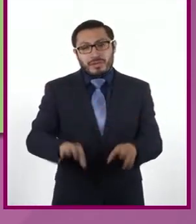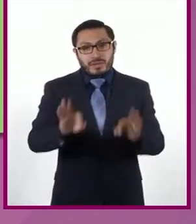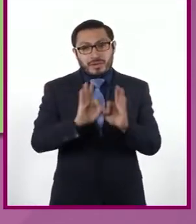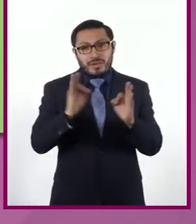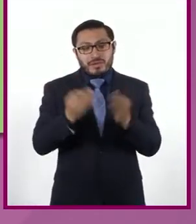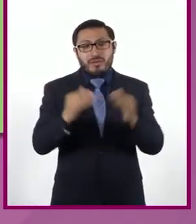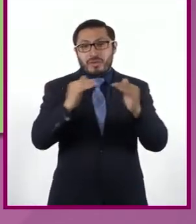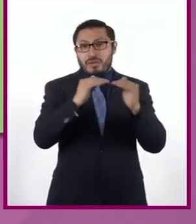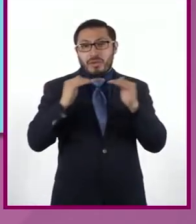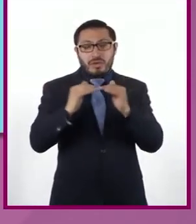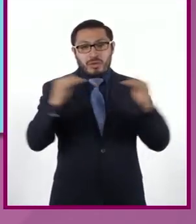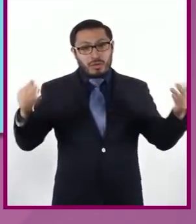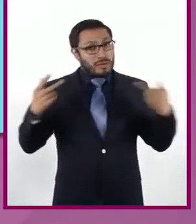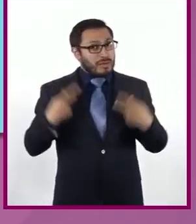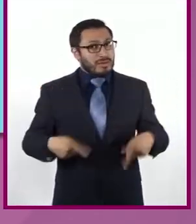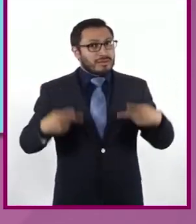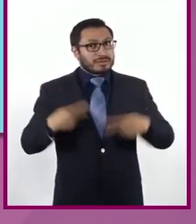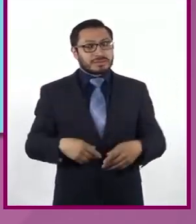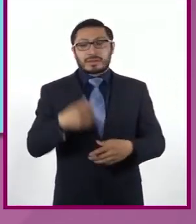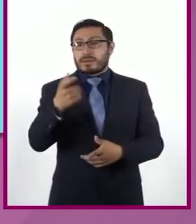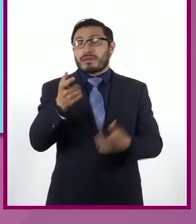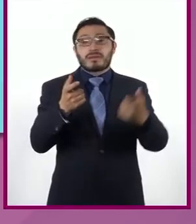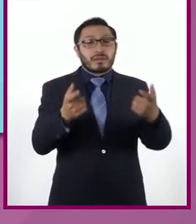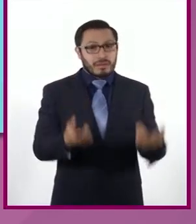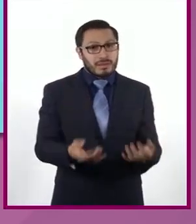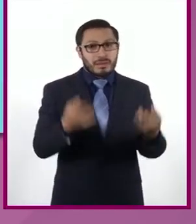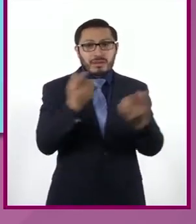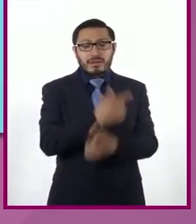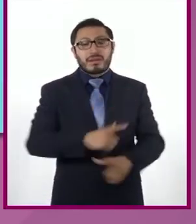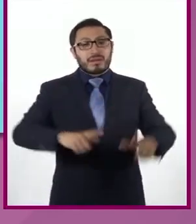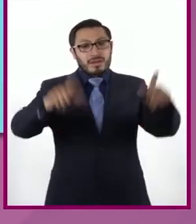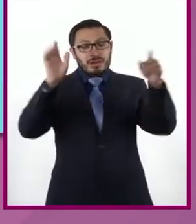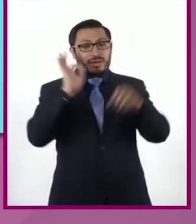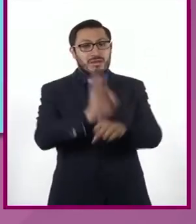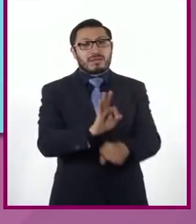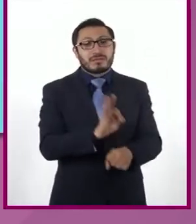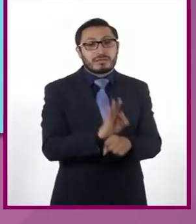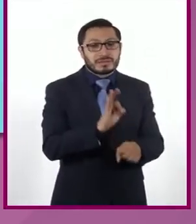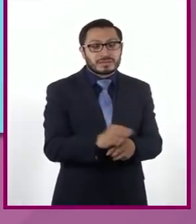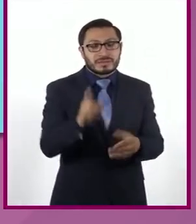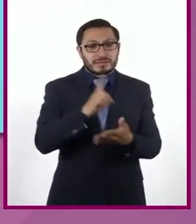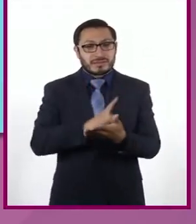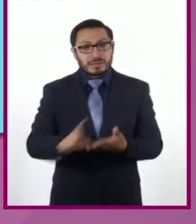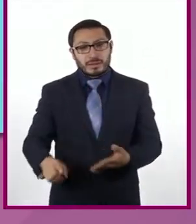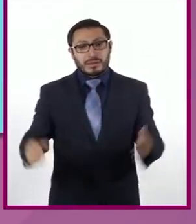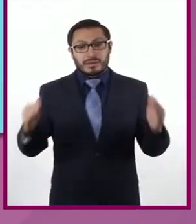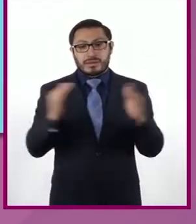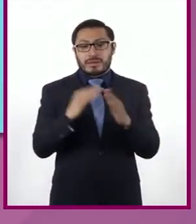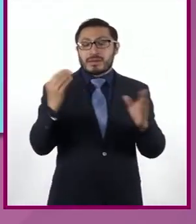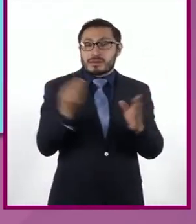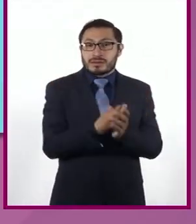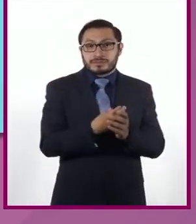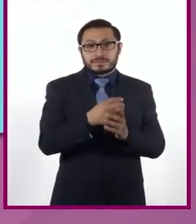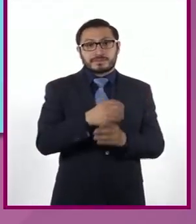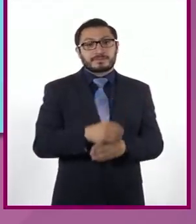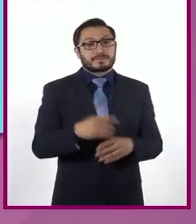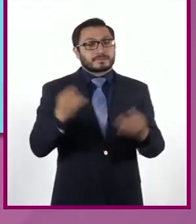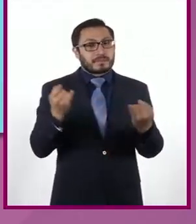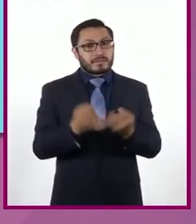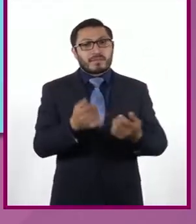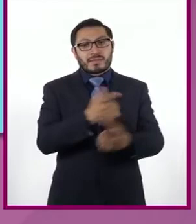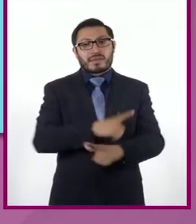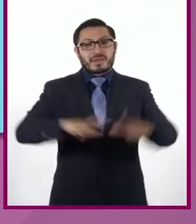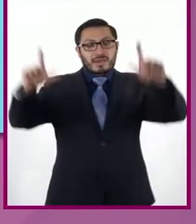las personas. En lo económico, el liberalismo defendía el derecho a la propiedad privada y a la libertad